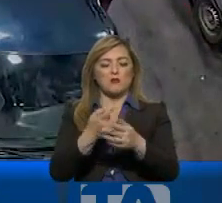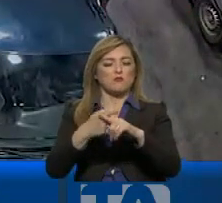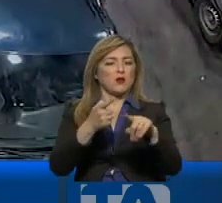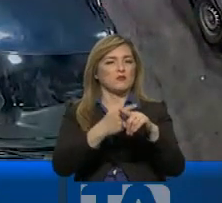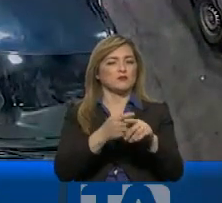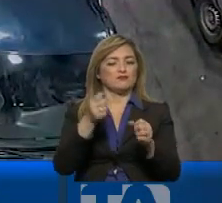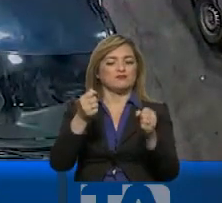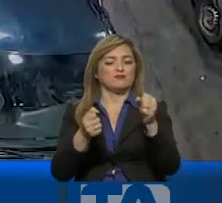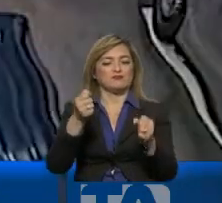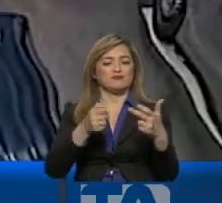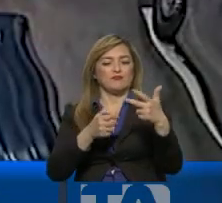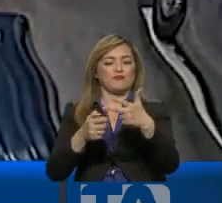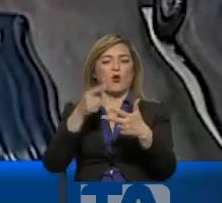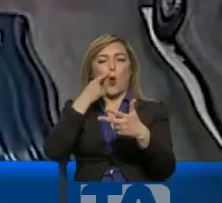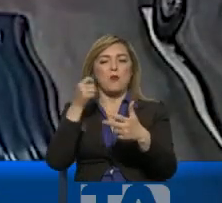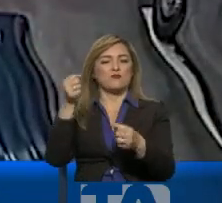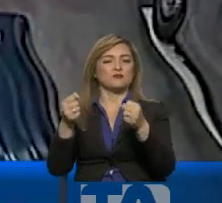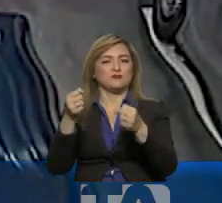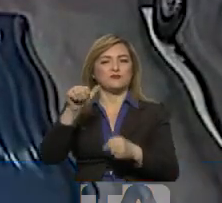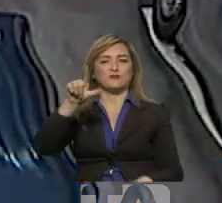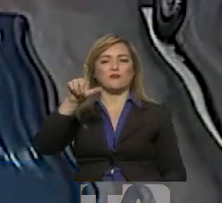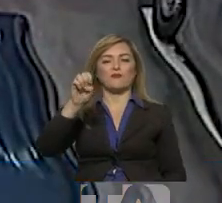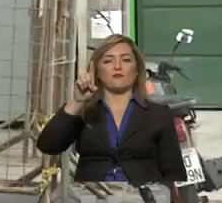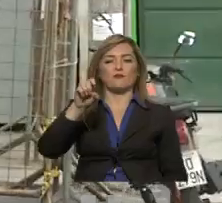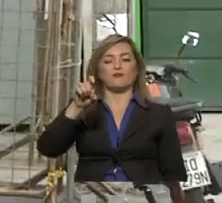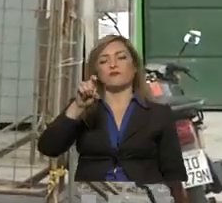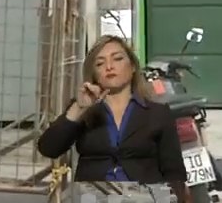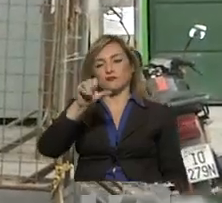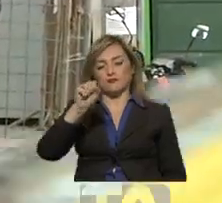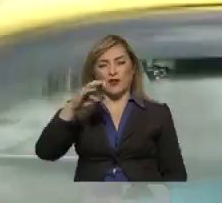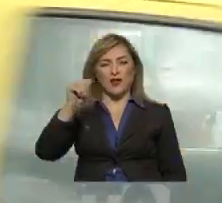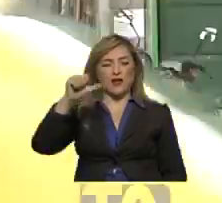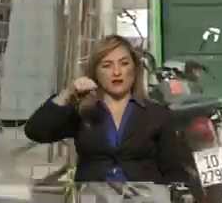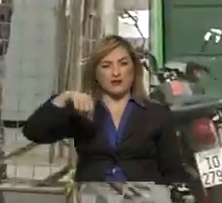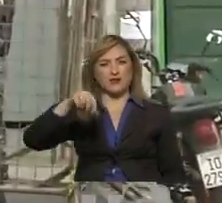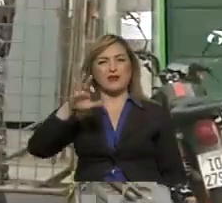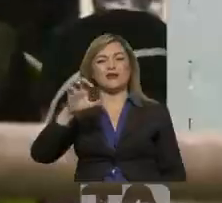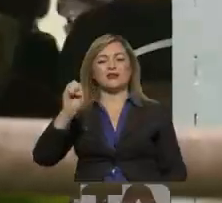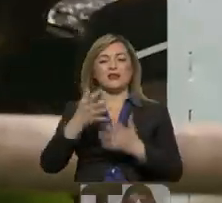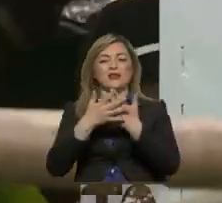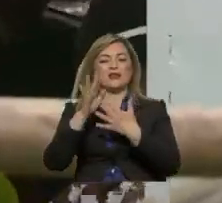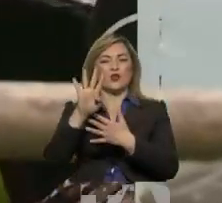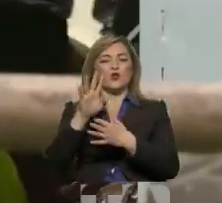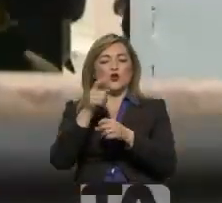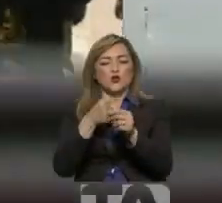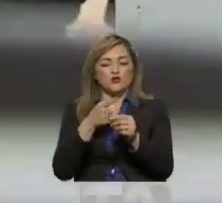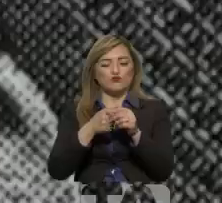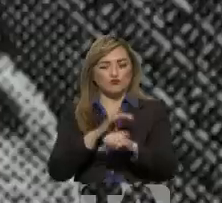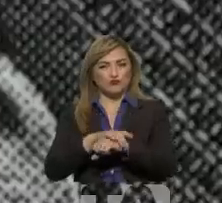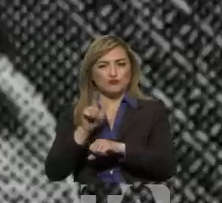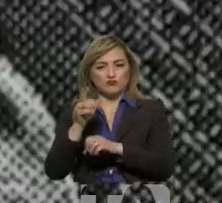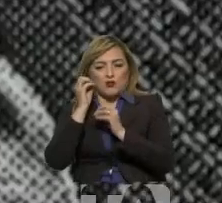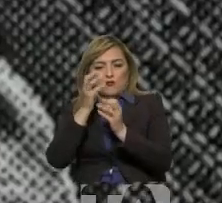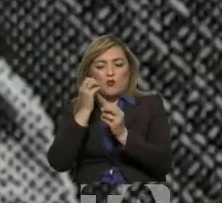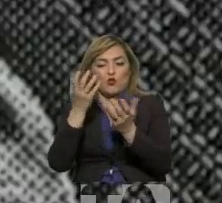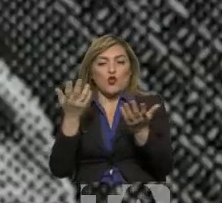con el vehículo involucrado y con quien lo conducía, Alexis Casquete, actualmente recluido en la cárcel 4 de Quito. Fue precisamente su detención la que llevó